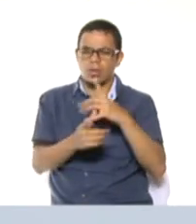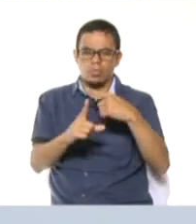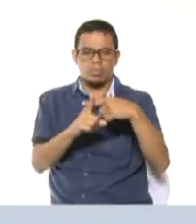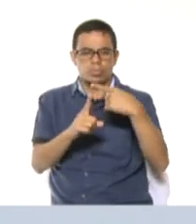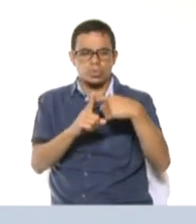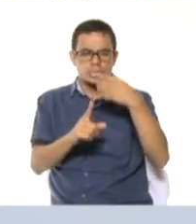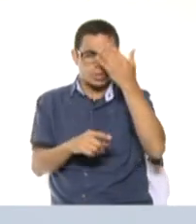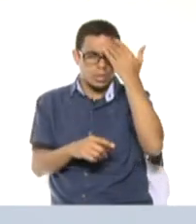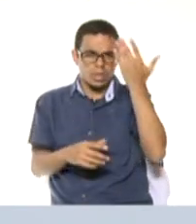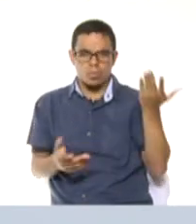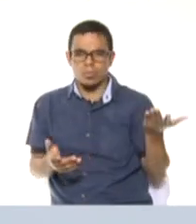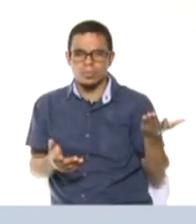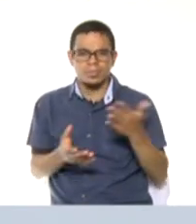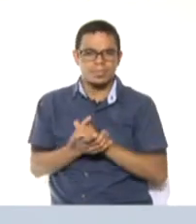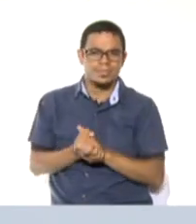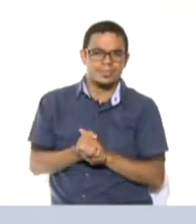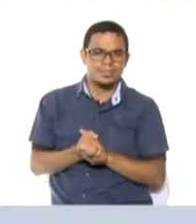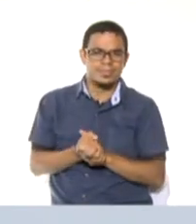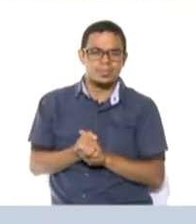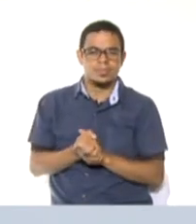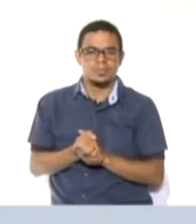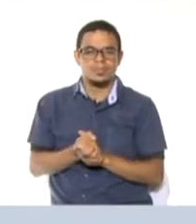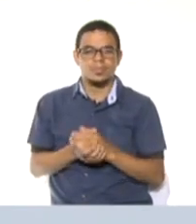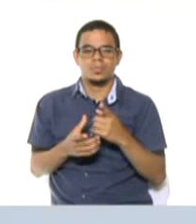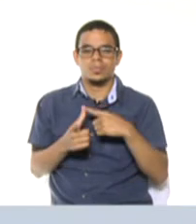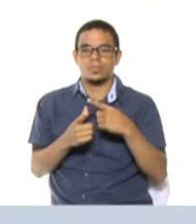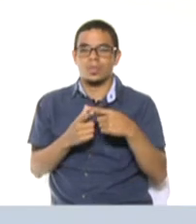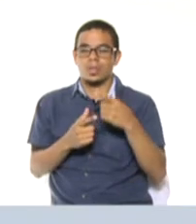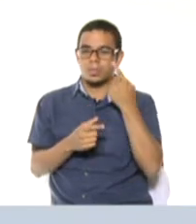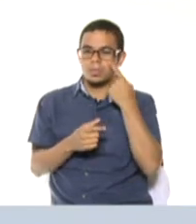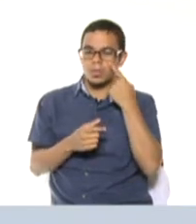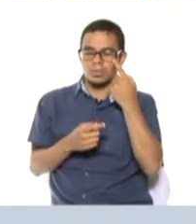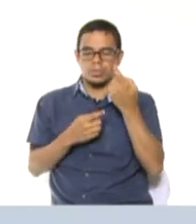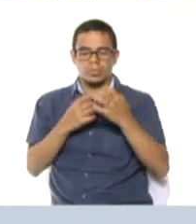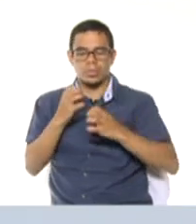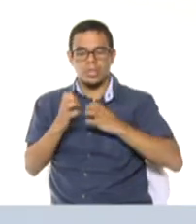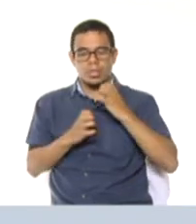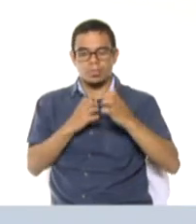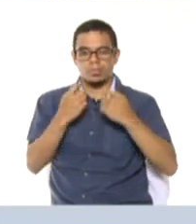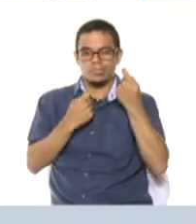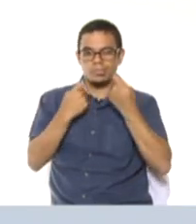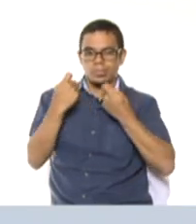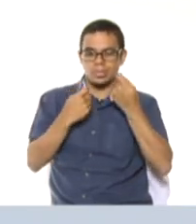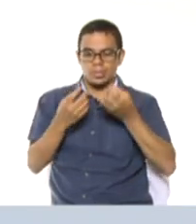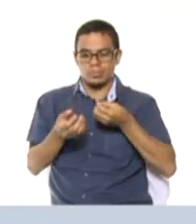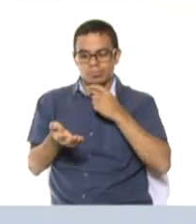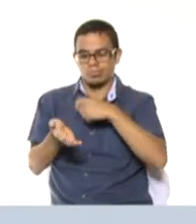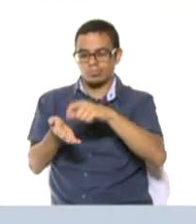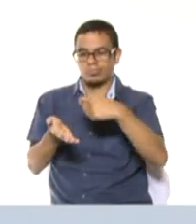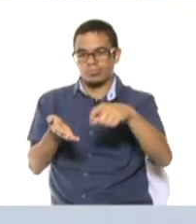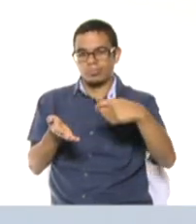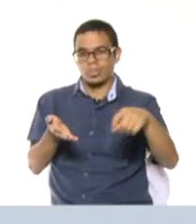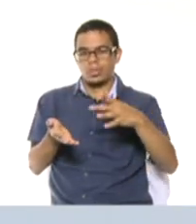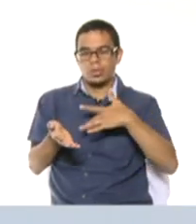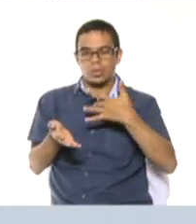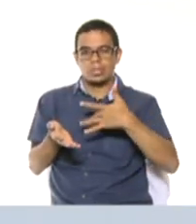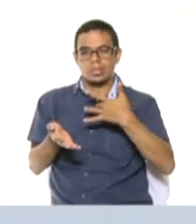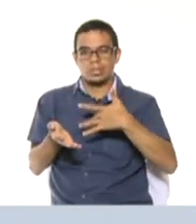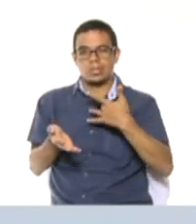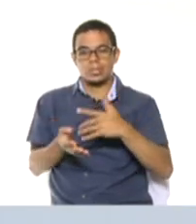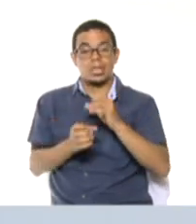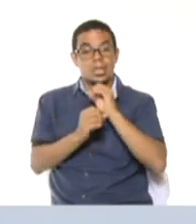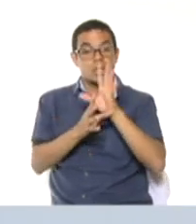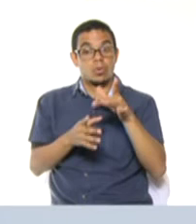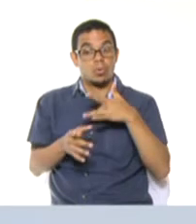nos permite, como les mencioné, identificar y poder expresar cada una de nuestras emociones. Y como de emociones